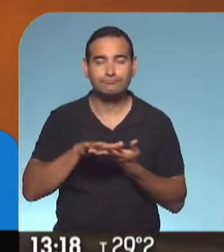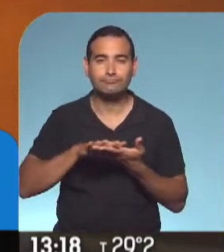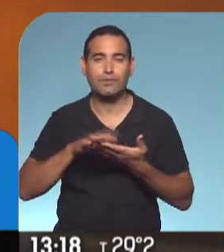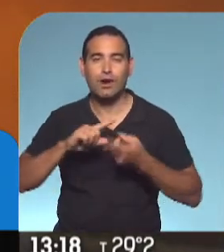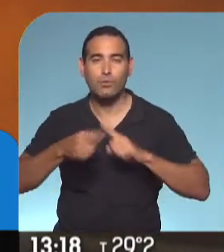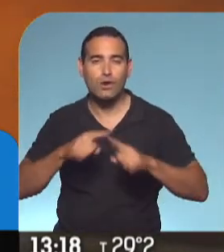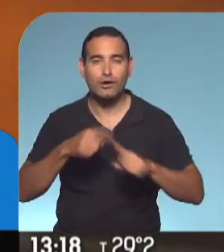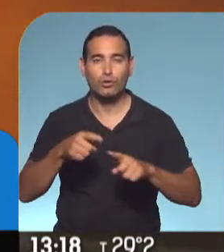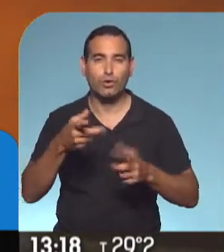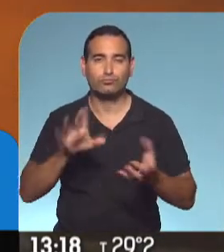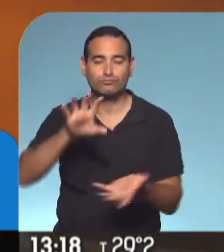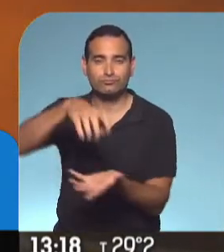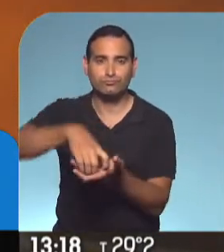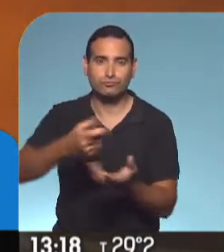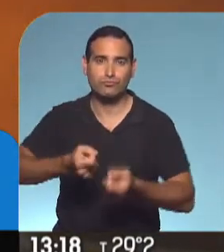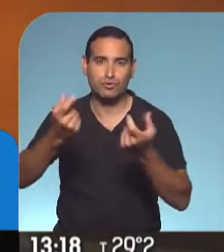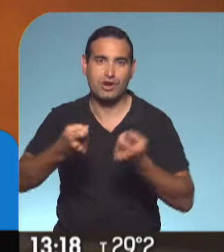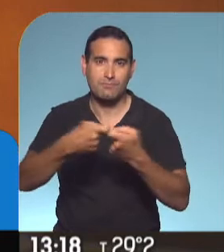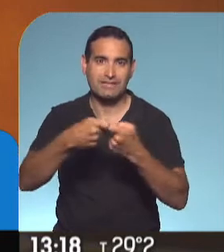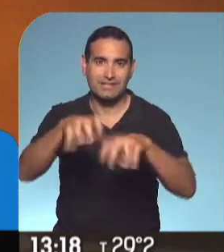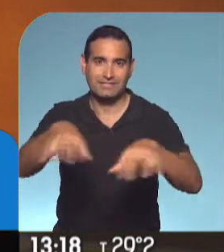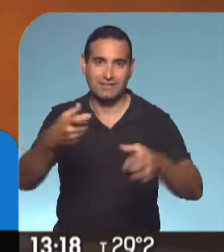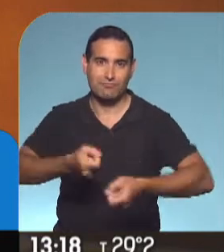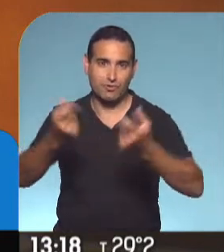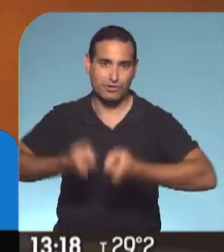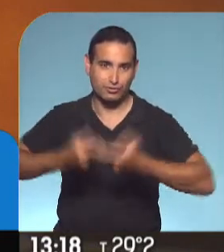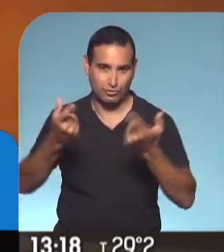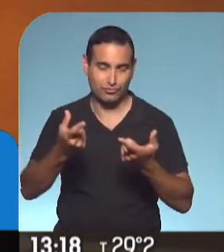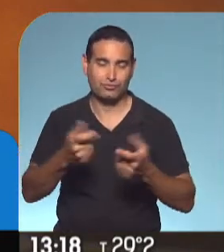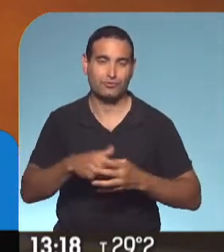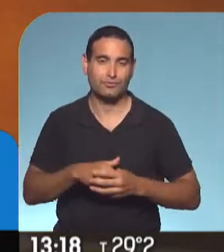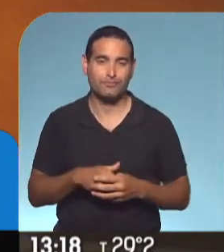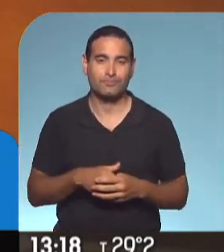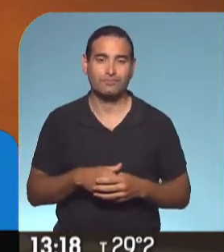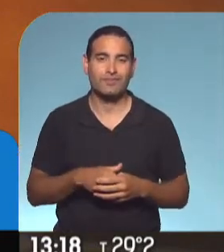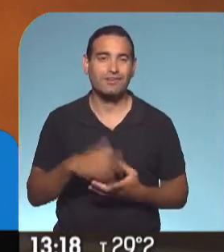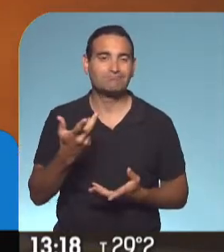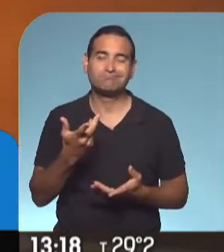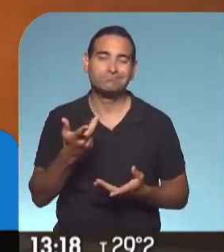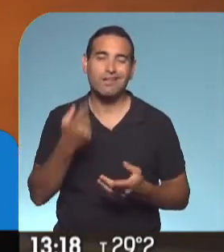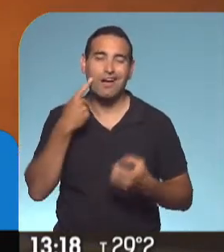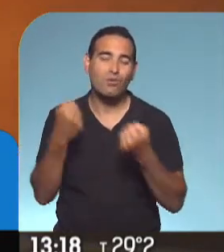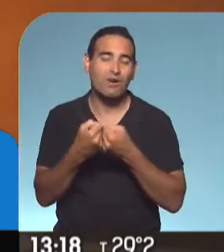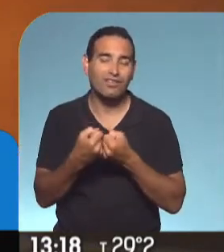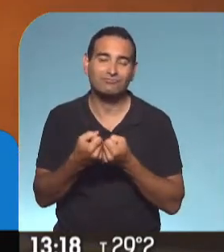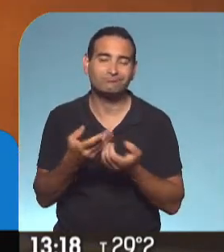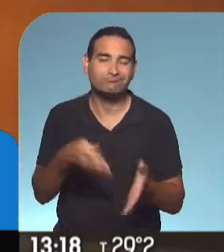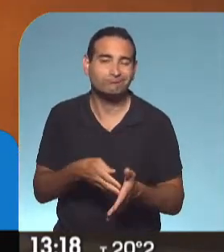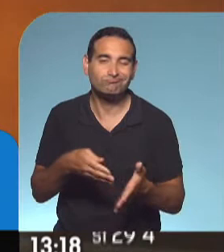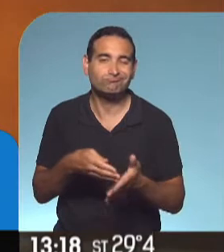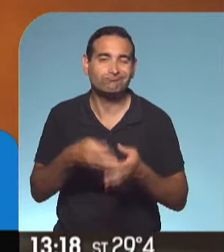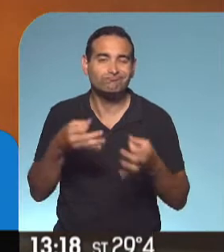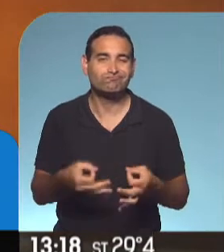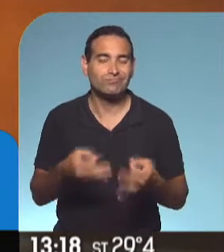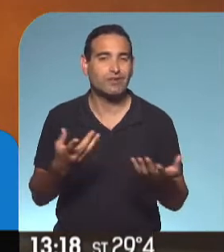consorcio exportador de carnes que es lo que ha hecho el aceite de comercio tienen alcance limitado la verdad no se encuentran en